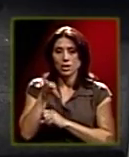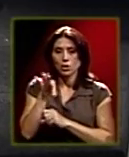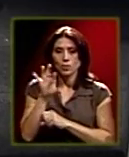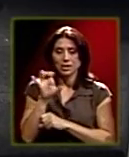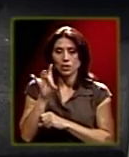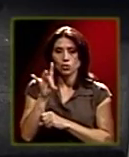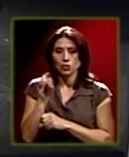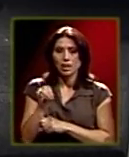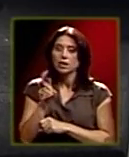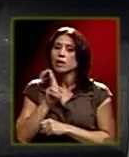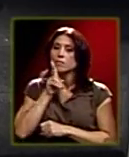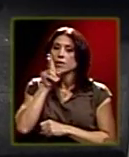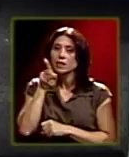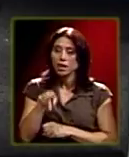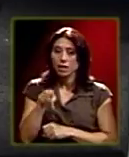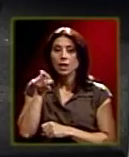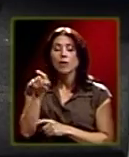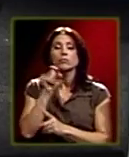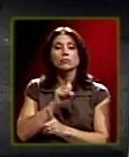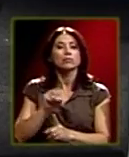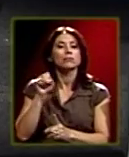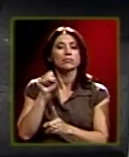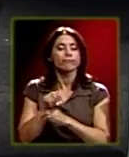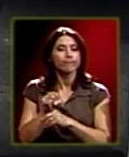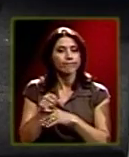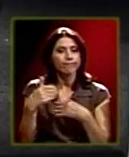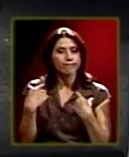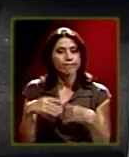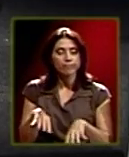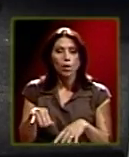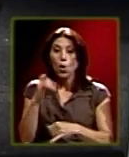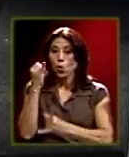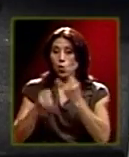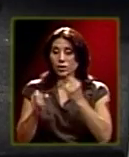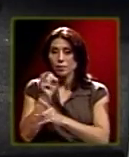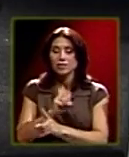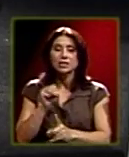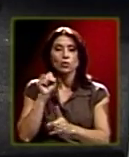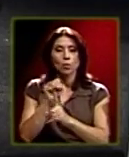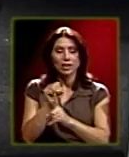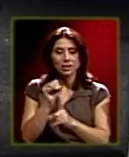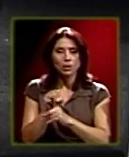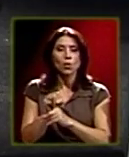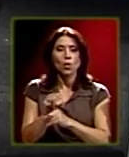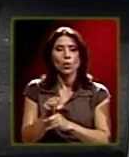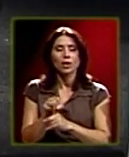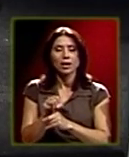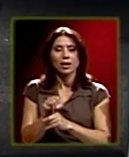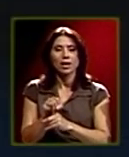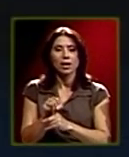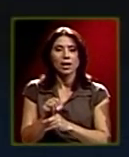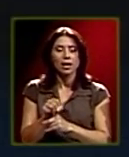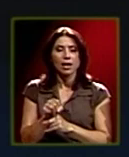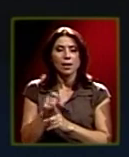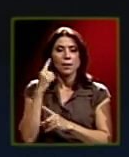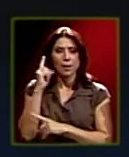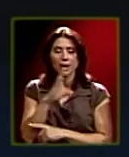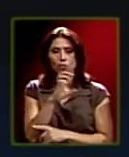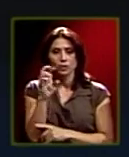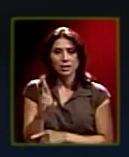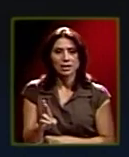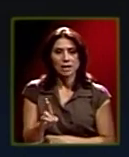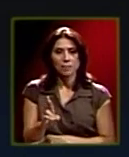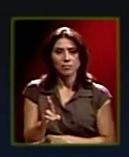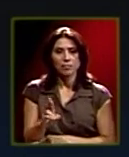una situación, la última situación en la Costa Rica más reciente, tal vez la